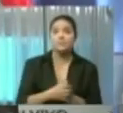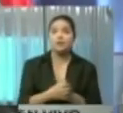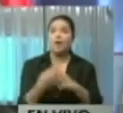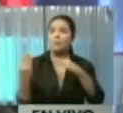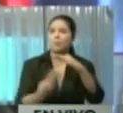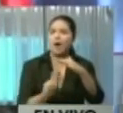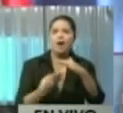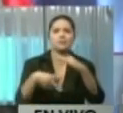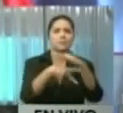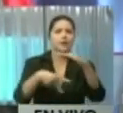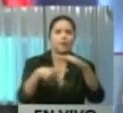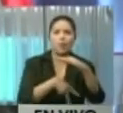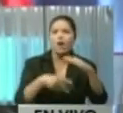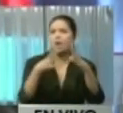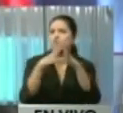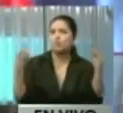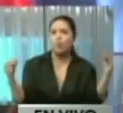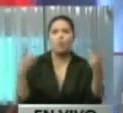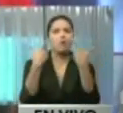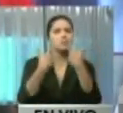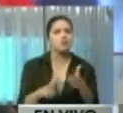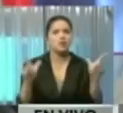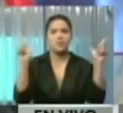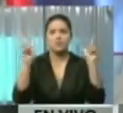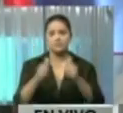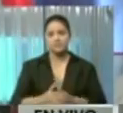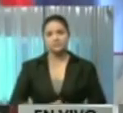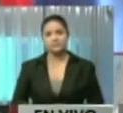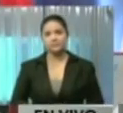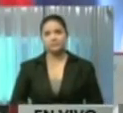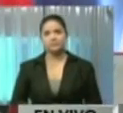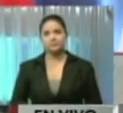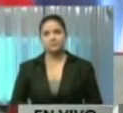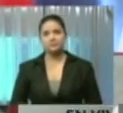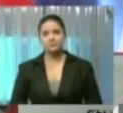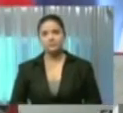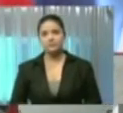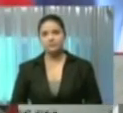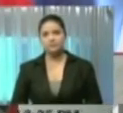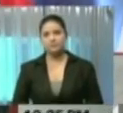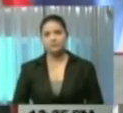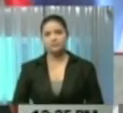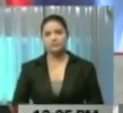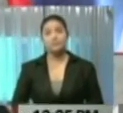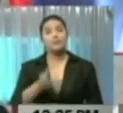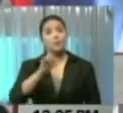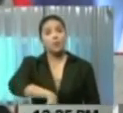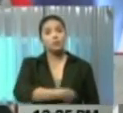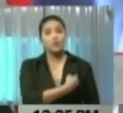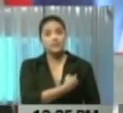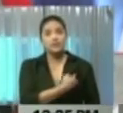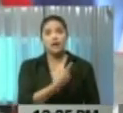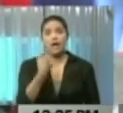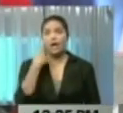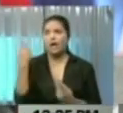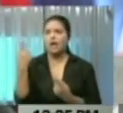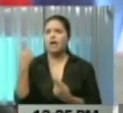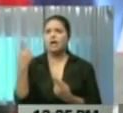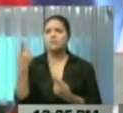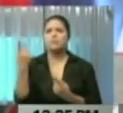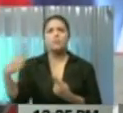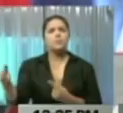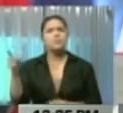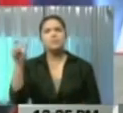básica, primaria, secundaria, inicial, y también la educación universitaria. Por allí, por cierto, se comunicó